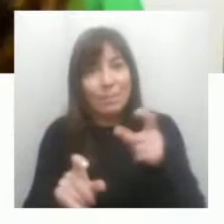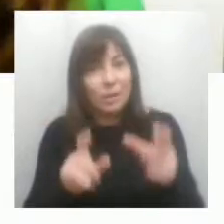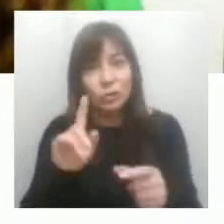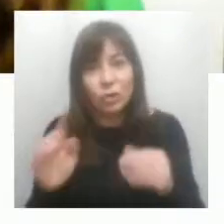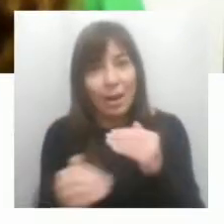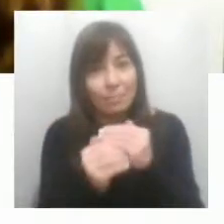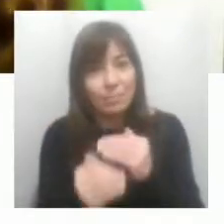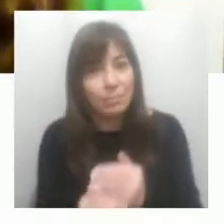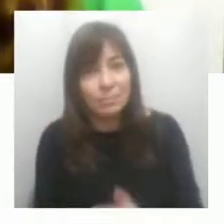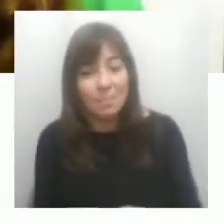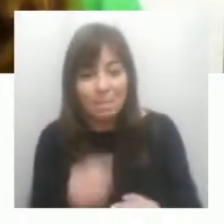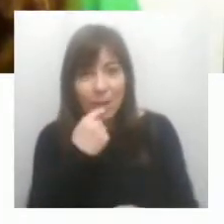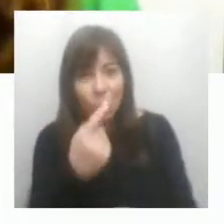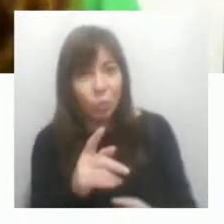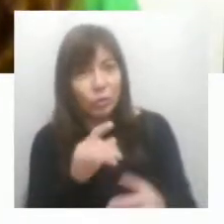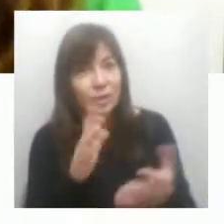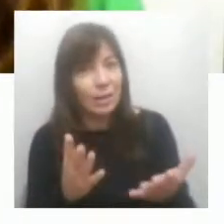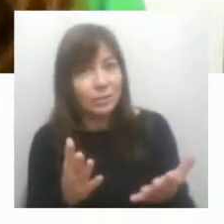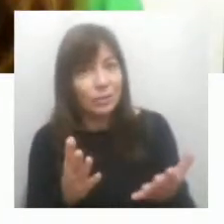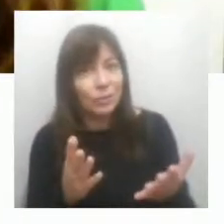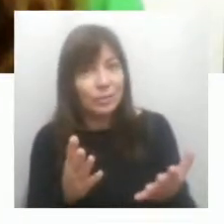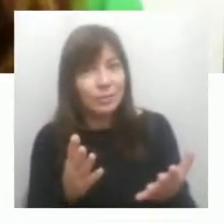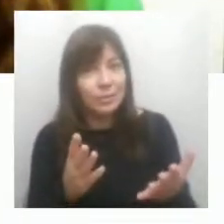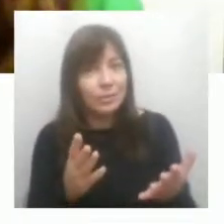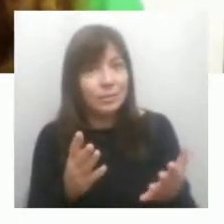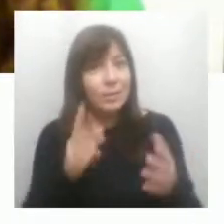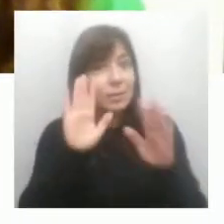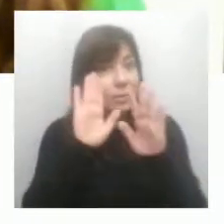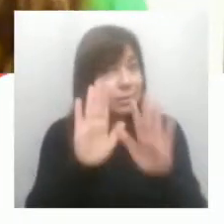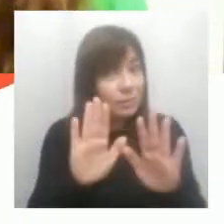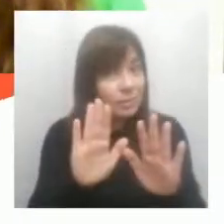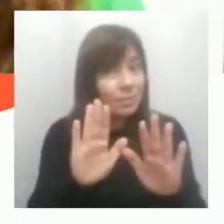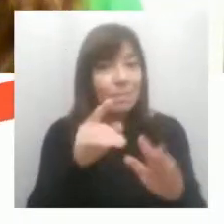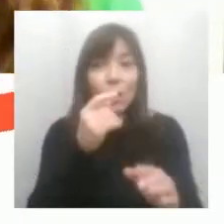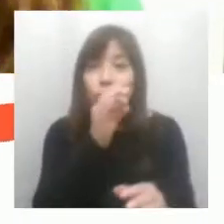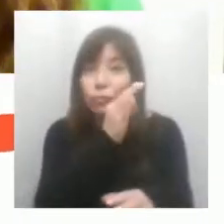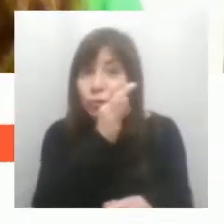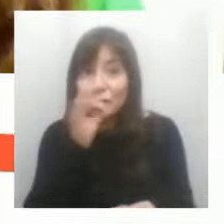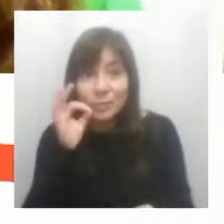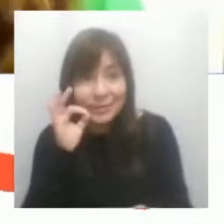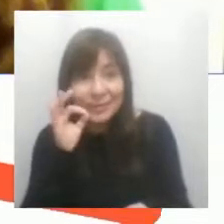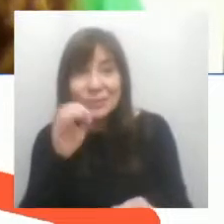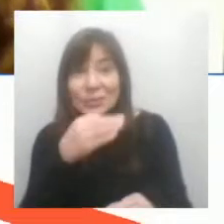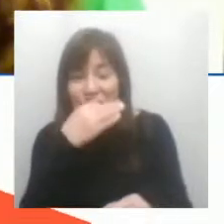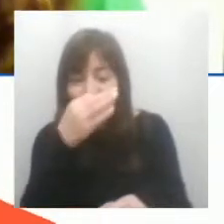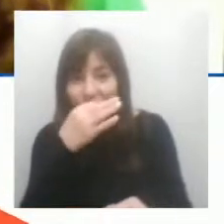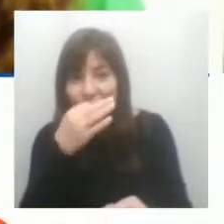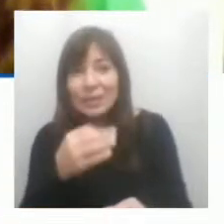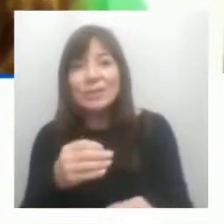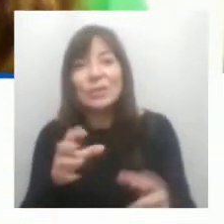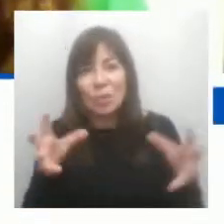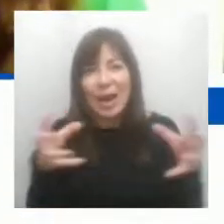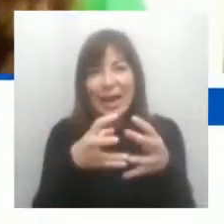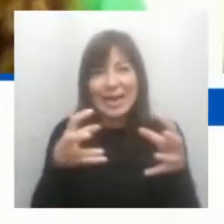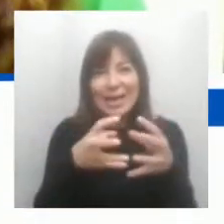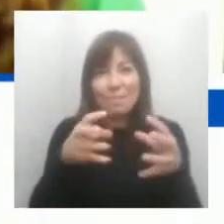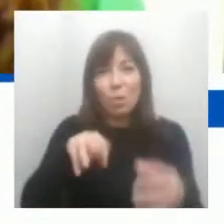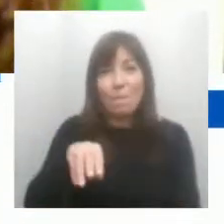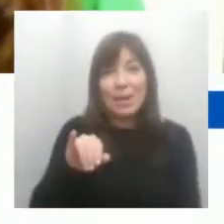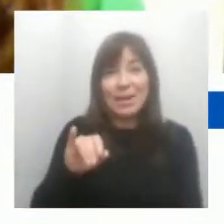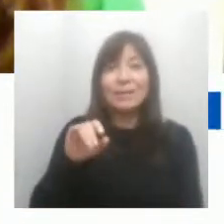proyectos. Déjenme contarles que efectivamente sí, estamos todo el equipo MIN trabajando en nuevos proyectos. Uno de